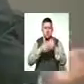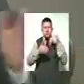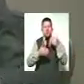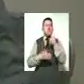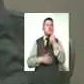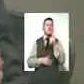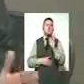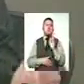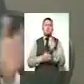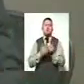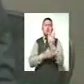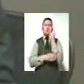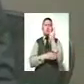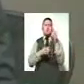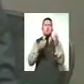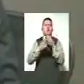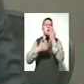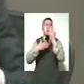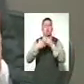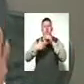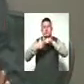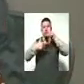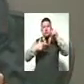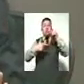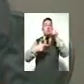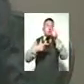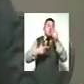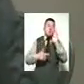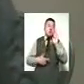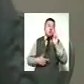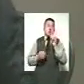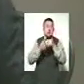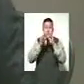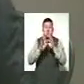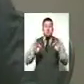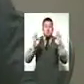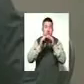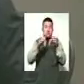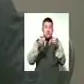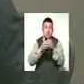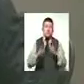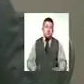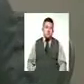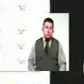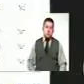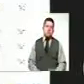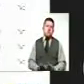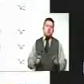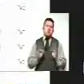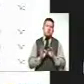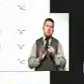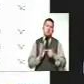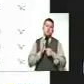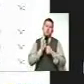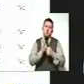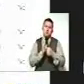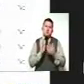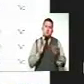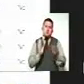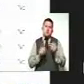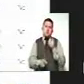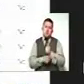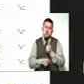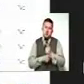anteriores, es decir, nuevas políticas, nuevos indicadores que si bien pueden ser muy importantes, eventualmente demuestran que hay un